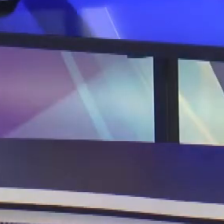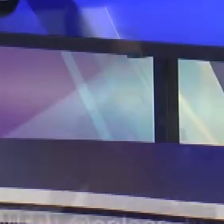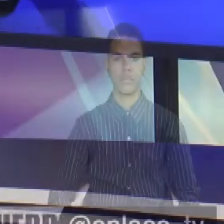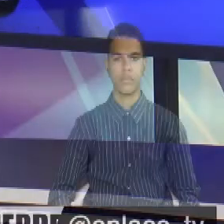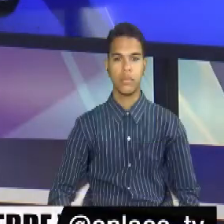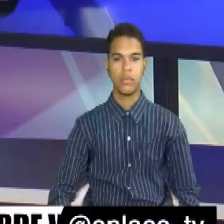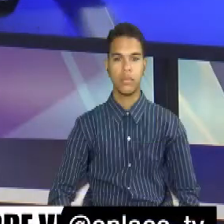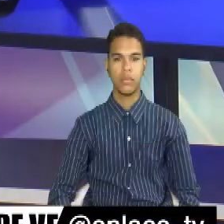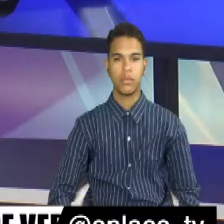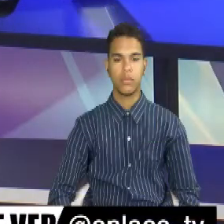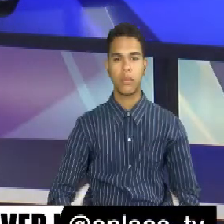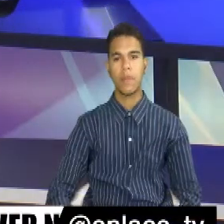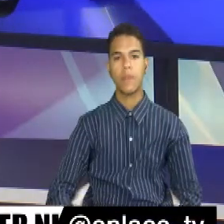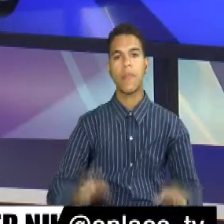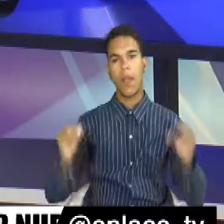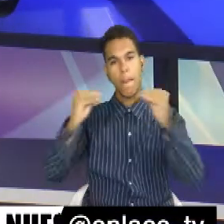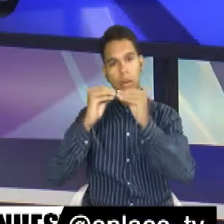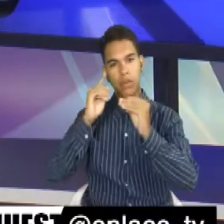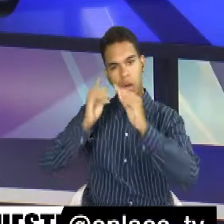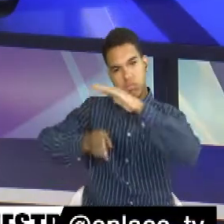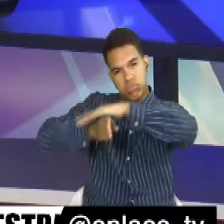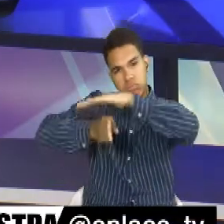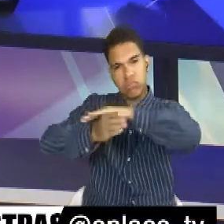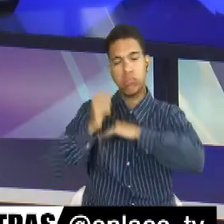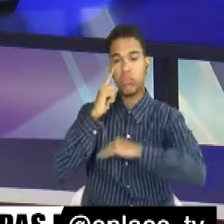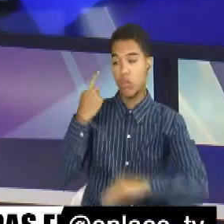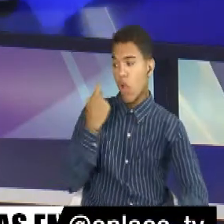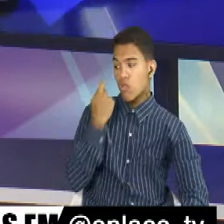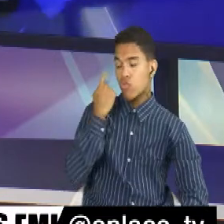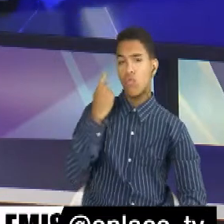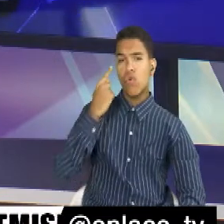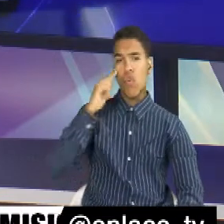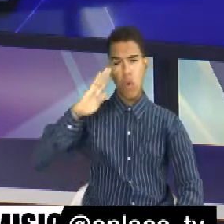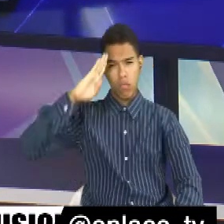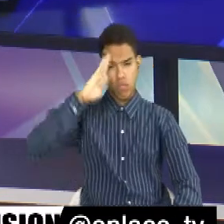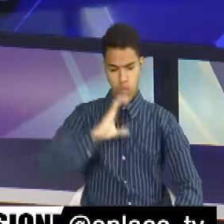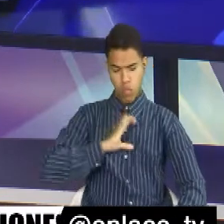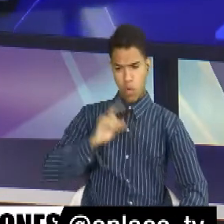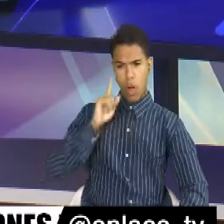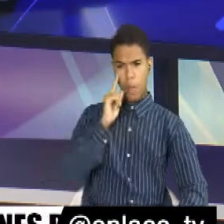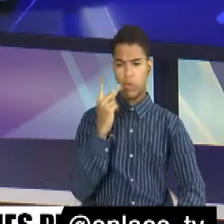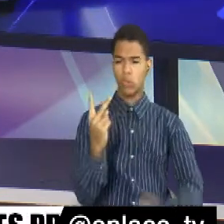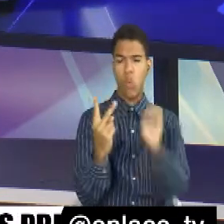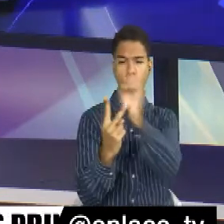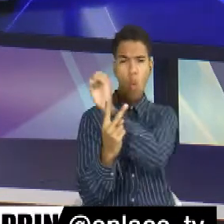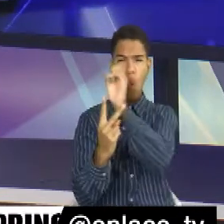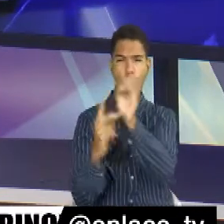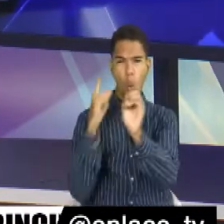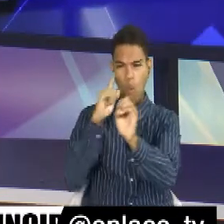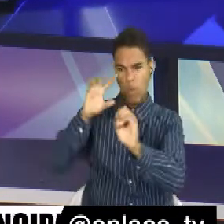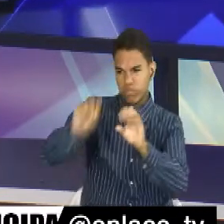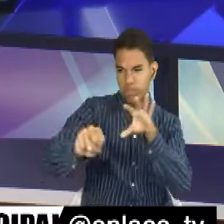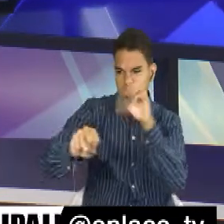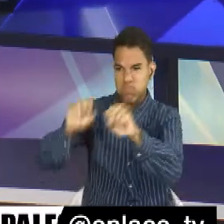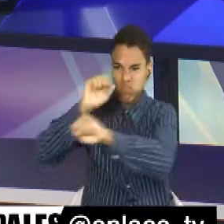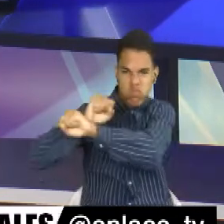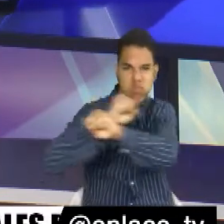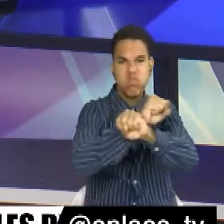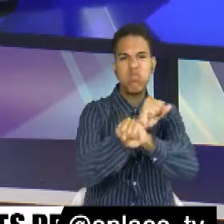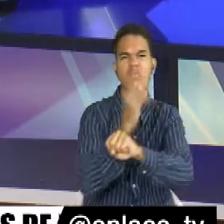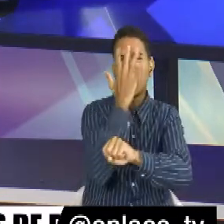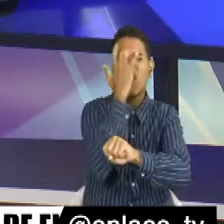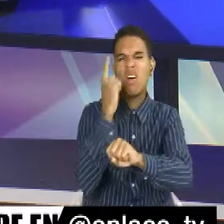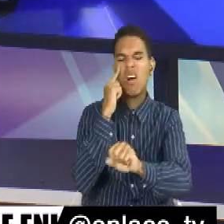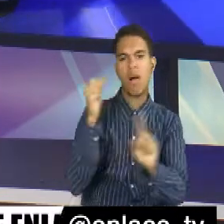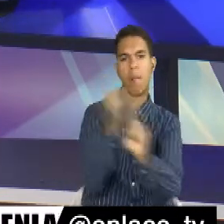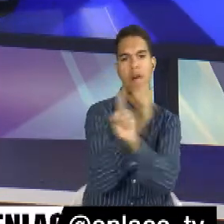Continuamos con más información. En las últimas horas, las autoridades detuvieron a dos sujetos por violencia intrafamiliar. Los casos se presentaron en sectores distintos